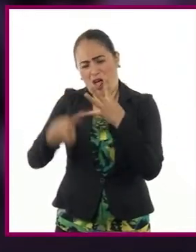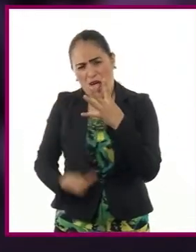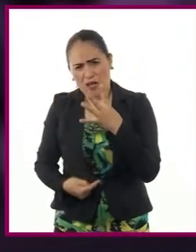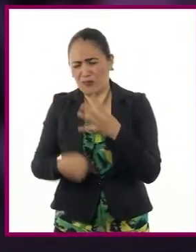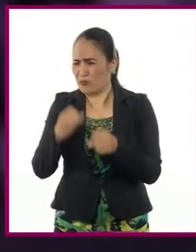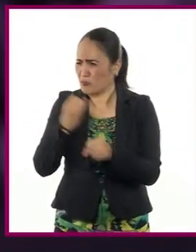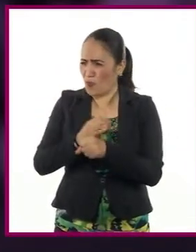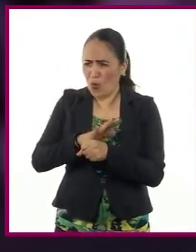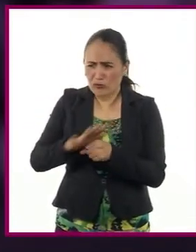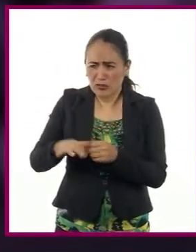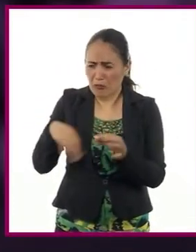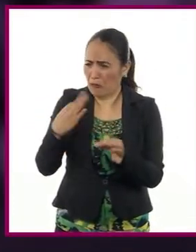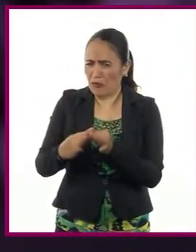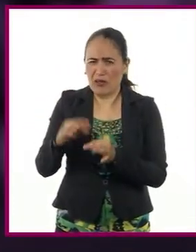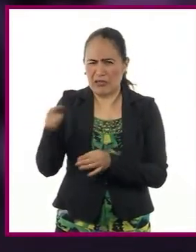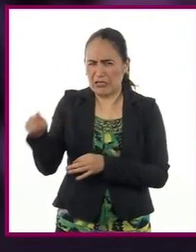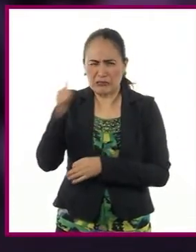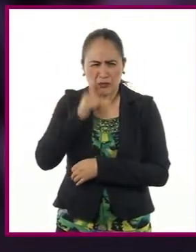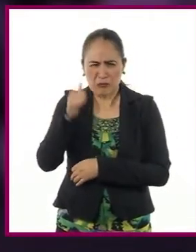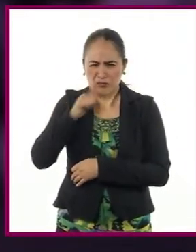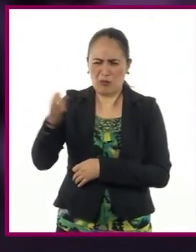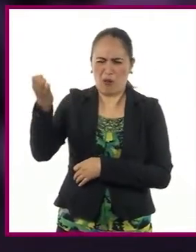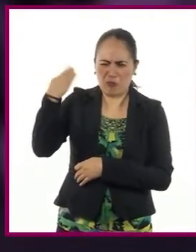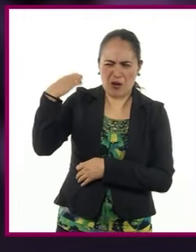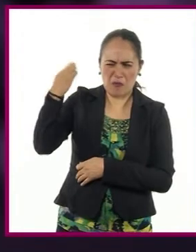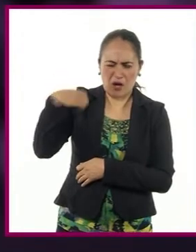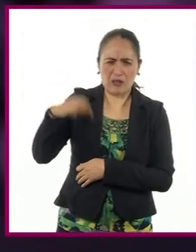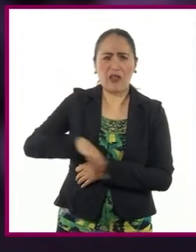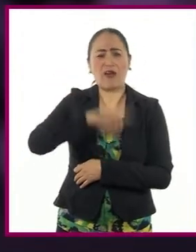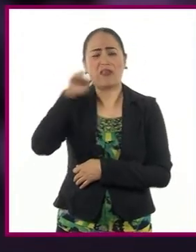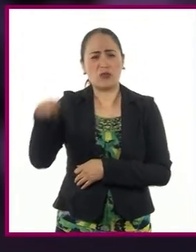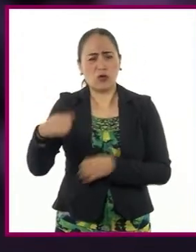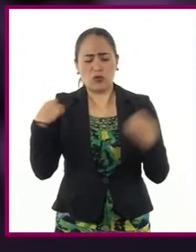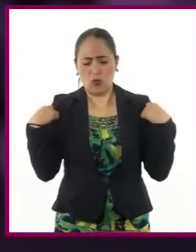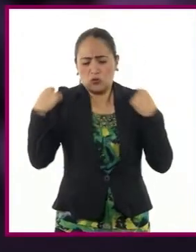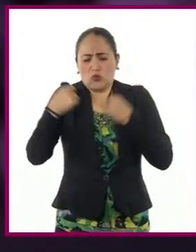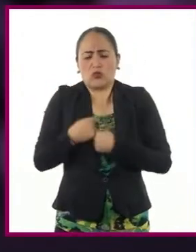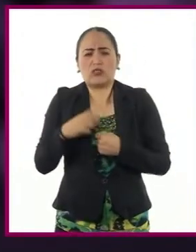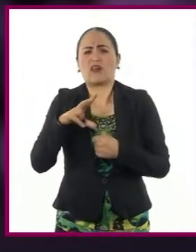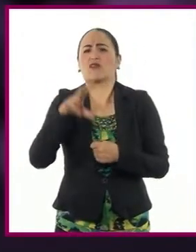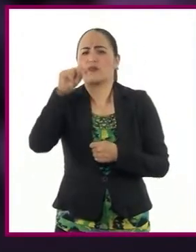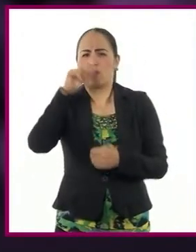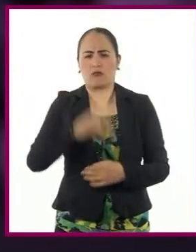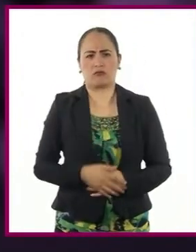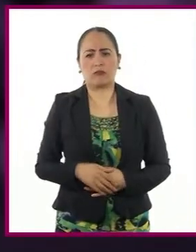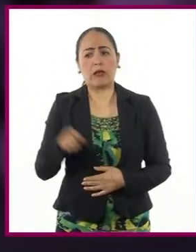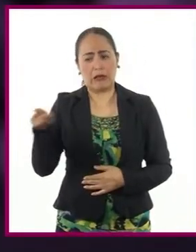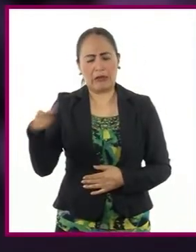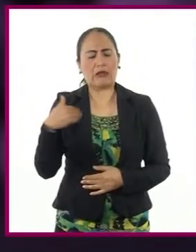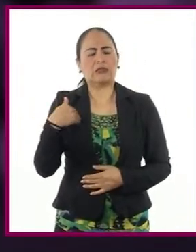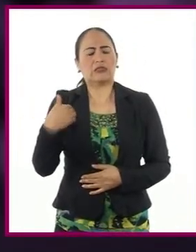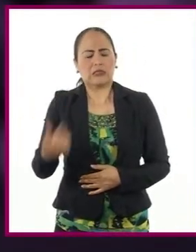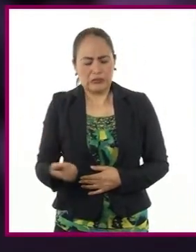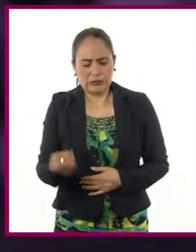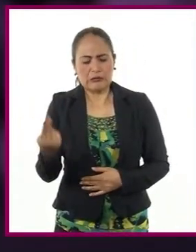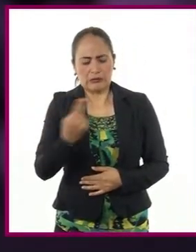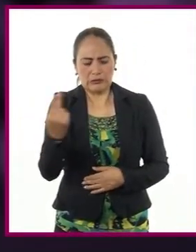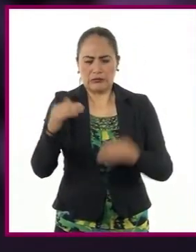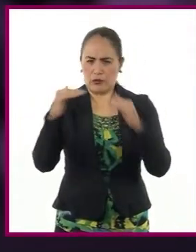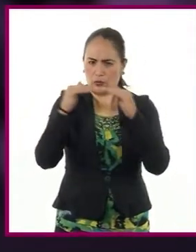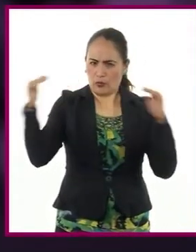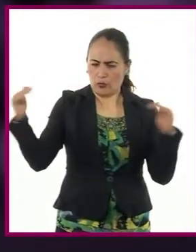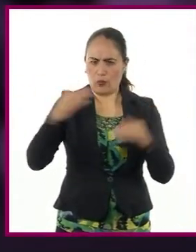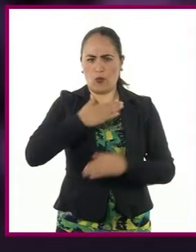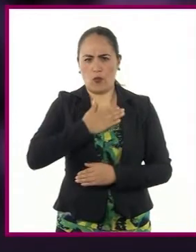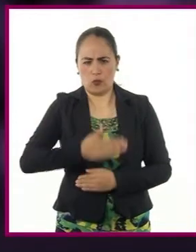y siempre me sentí engañada. Por esa razón, no le presté suéter y ese día ella aprendió que hay que estar realmente dispuesto a negociar y